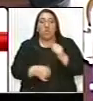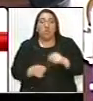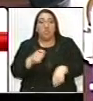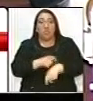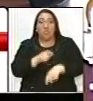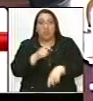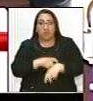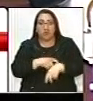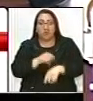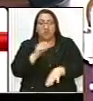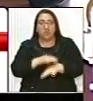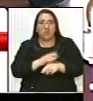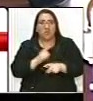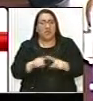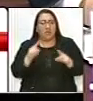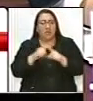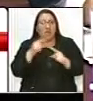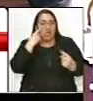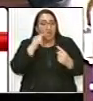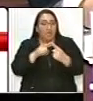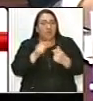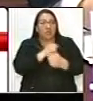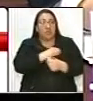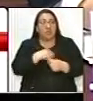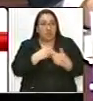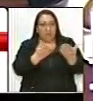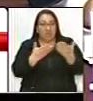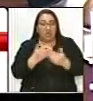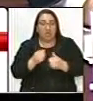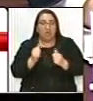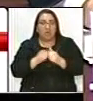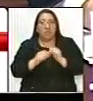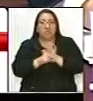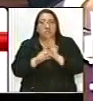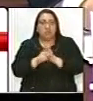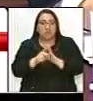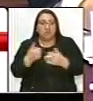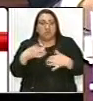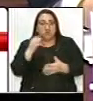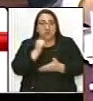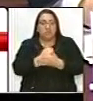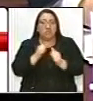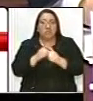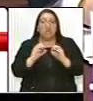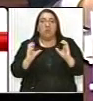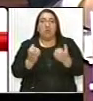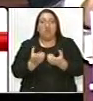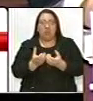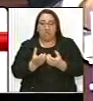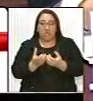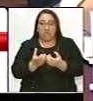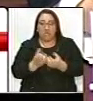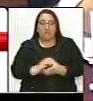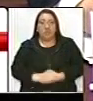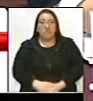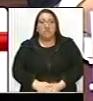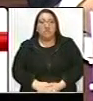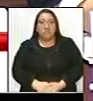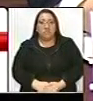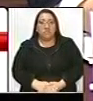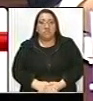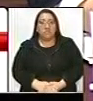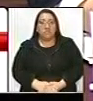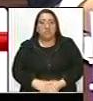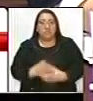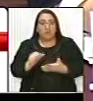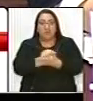instancia sobre las observaciones formuladas por el Poder Ejecutivo a las leyes aprobadas por el Congreso de la República. Hay